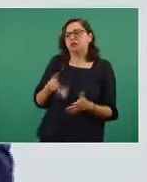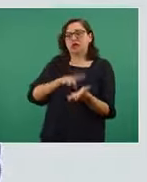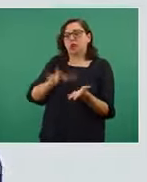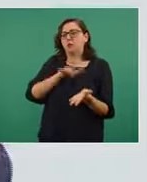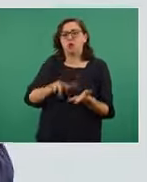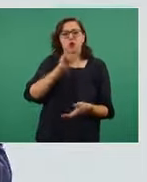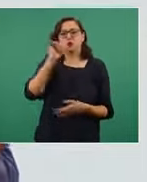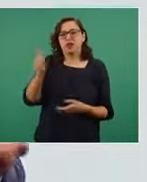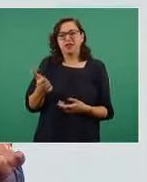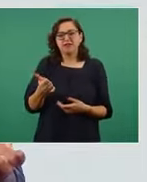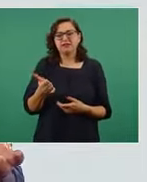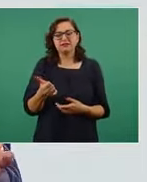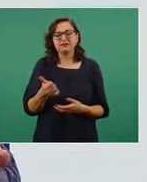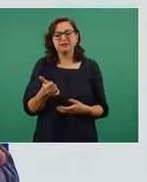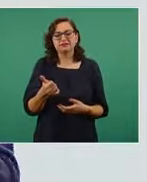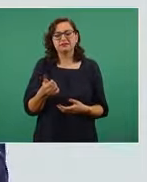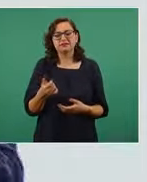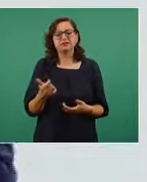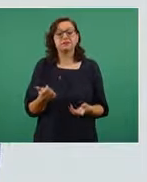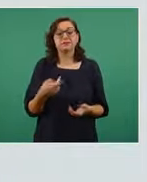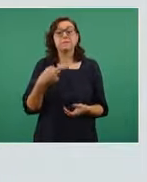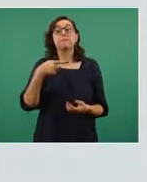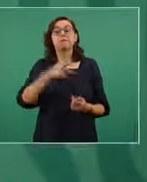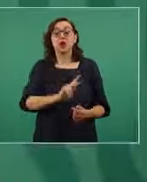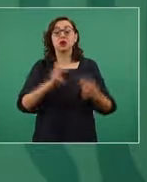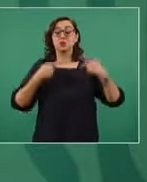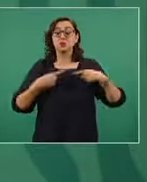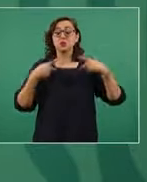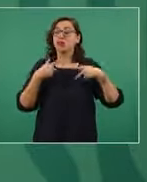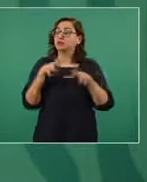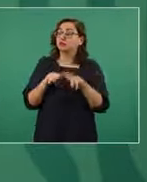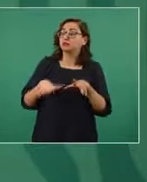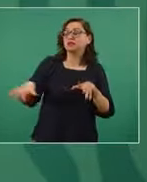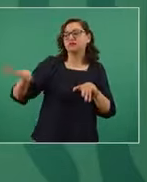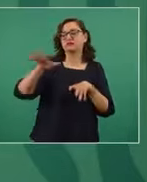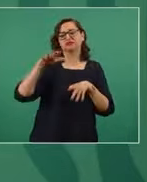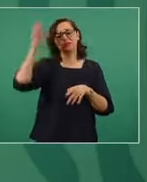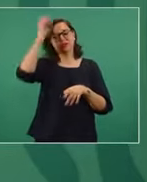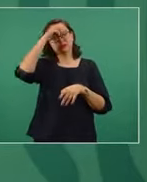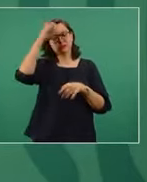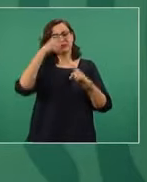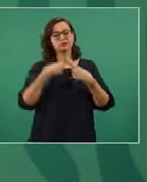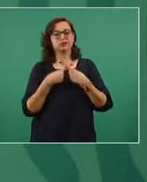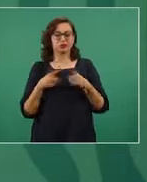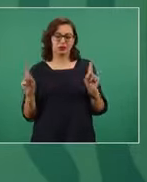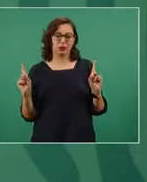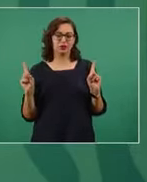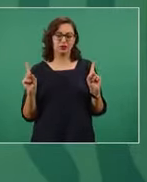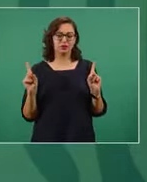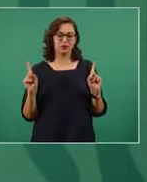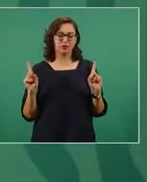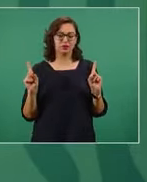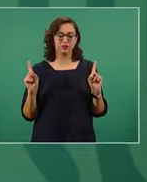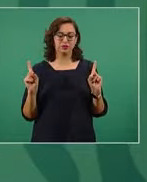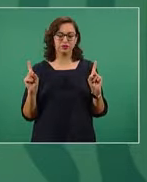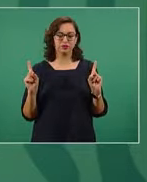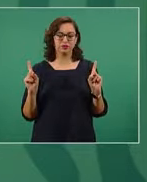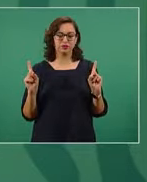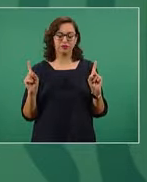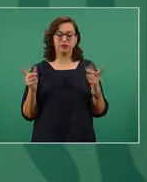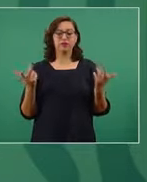Pero el pueblo tiene otra opinión. Me refiero a la